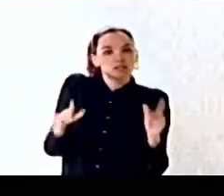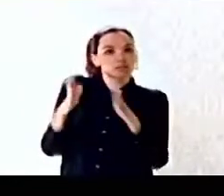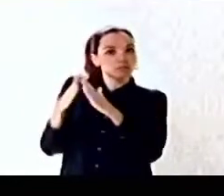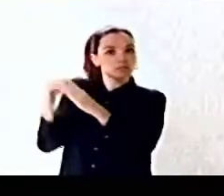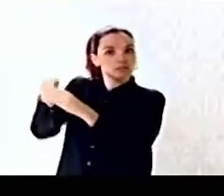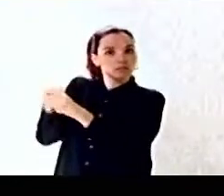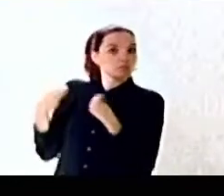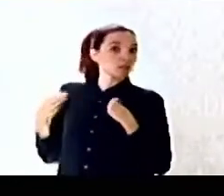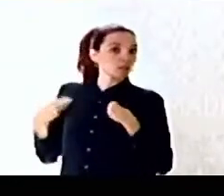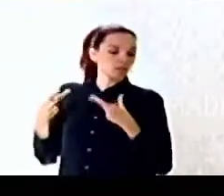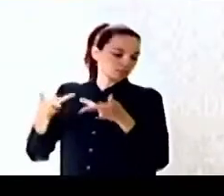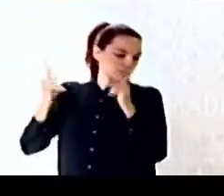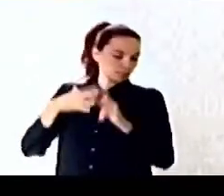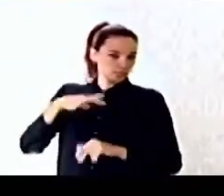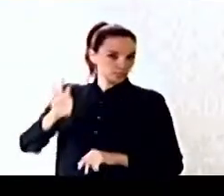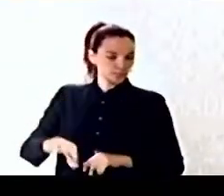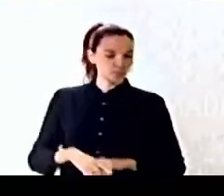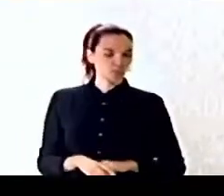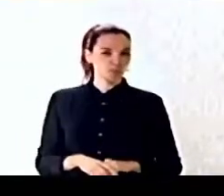convivientes.